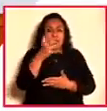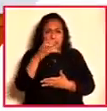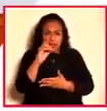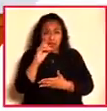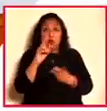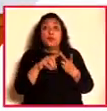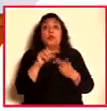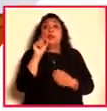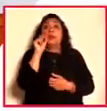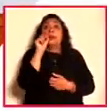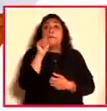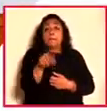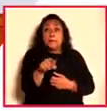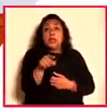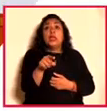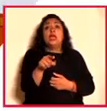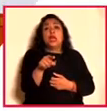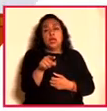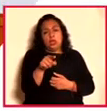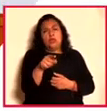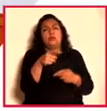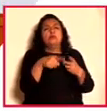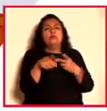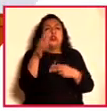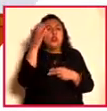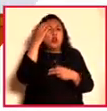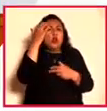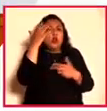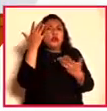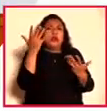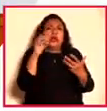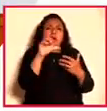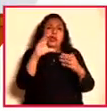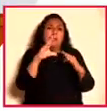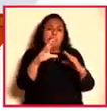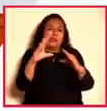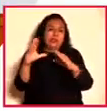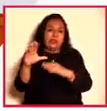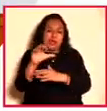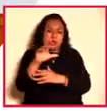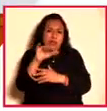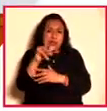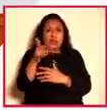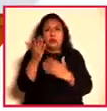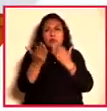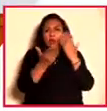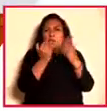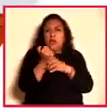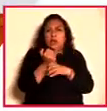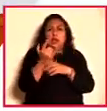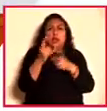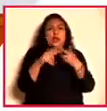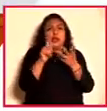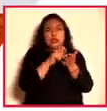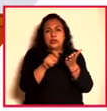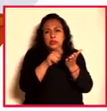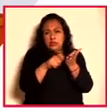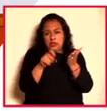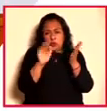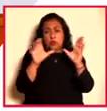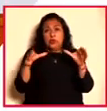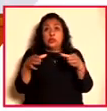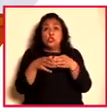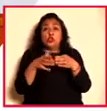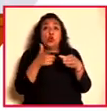también nos vamos acercando a lo más académico, ¿no? Estudios literarios, escritura. Una sección que nos